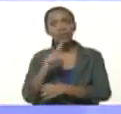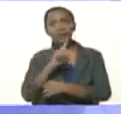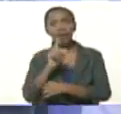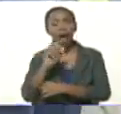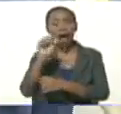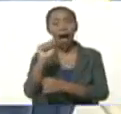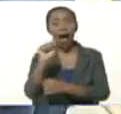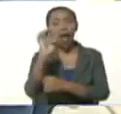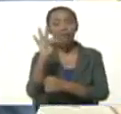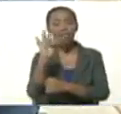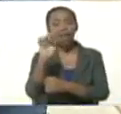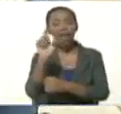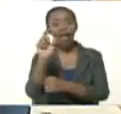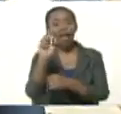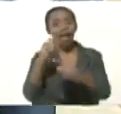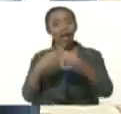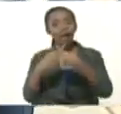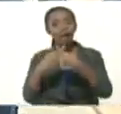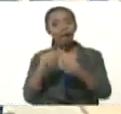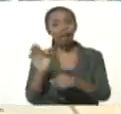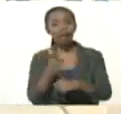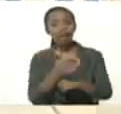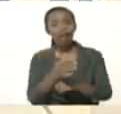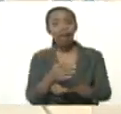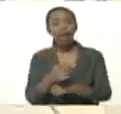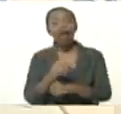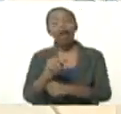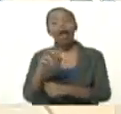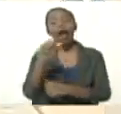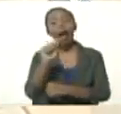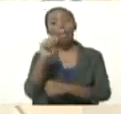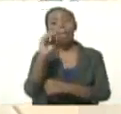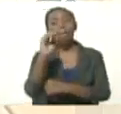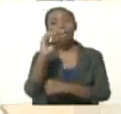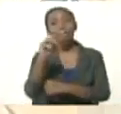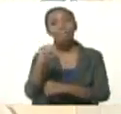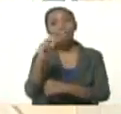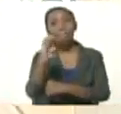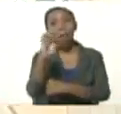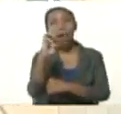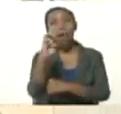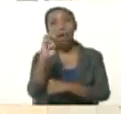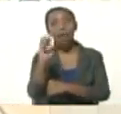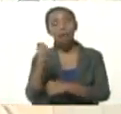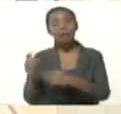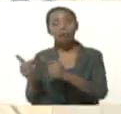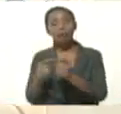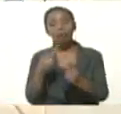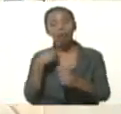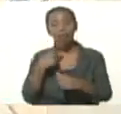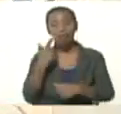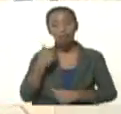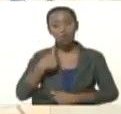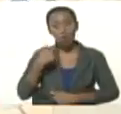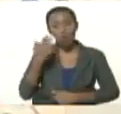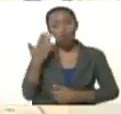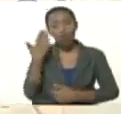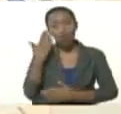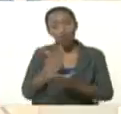AFX, Amberes Coin. Correcto. Bueno, yo las veo, siempre las veo